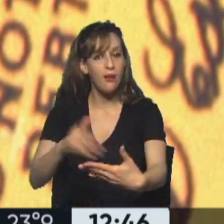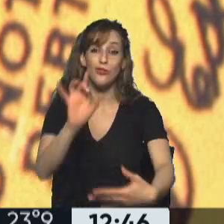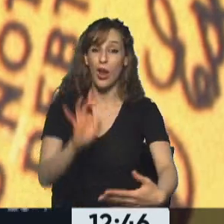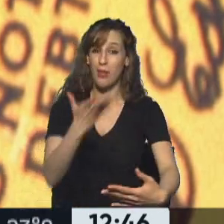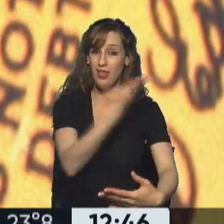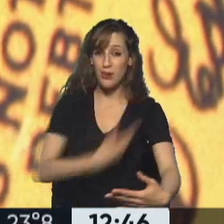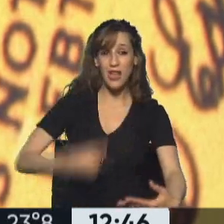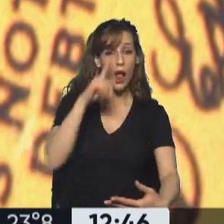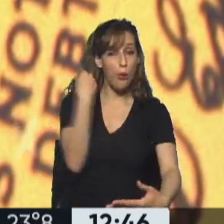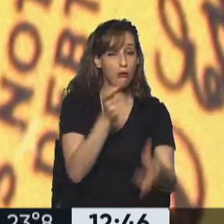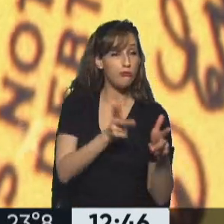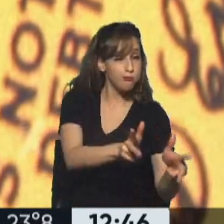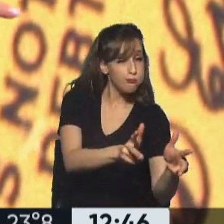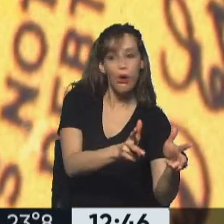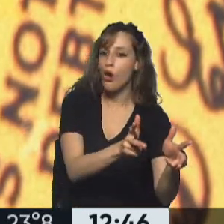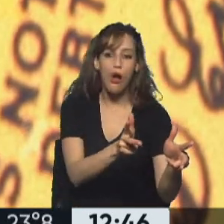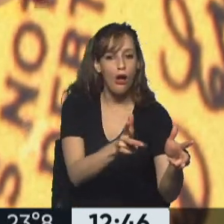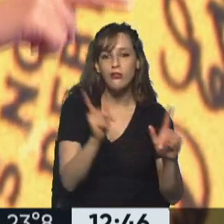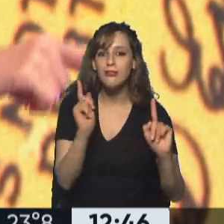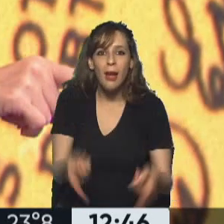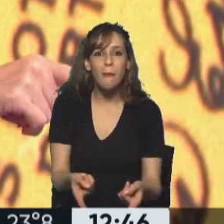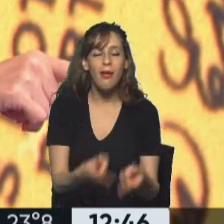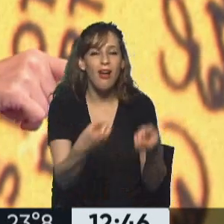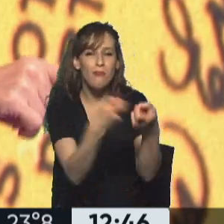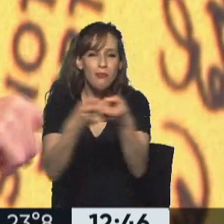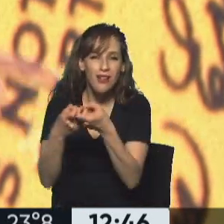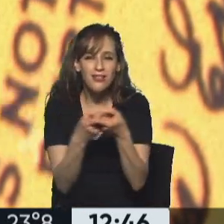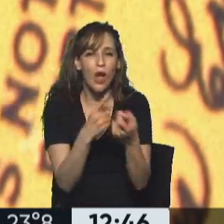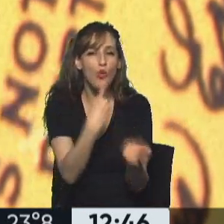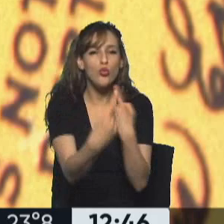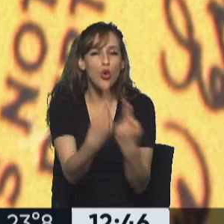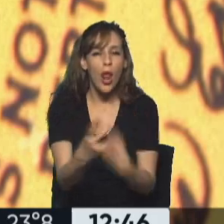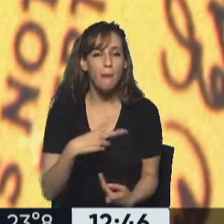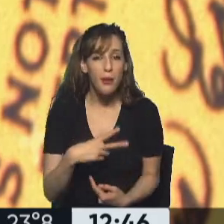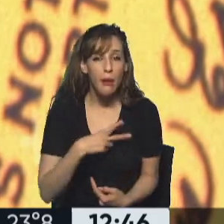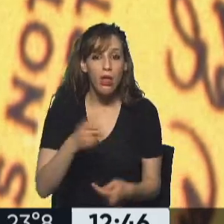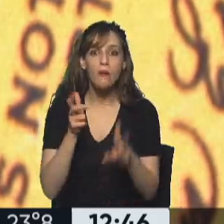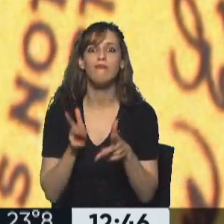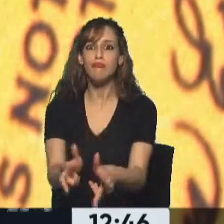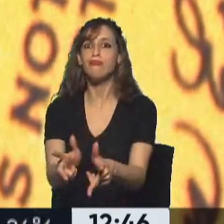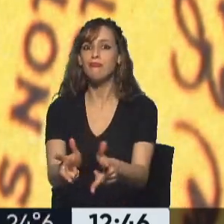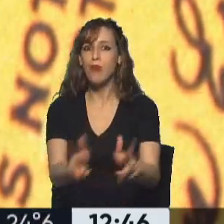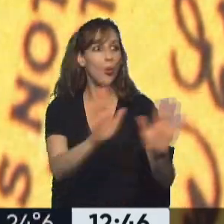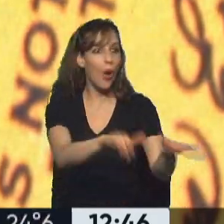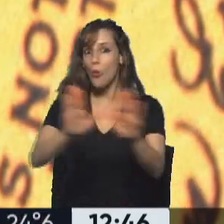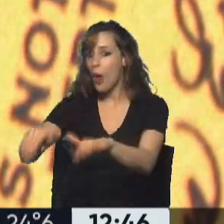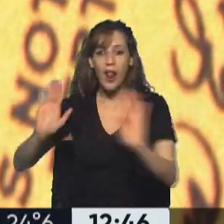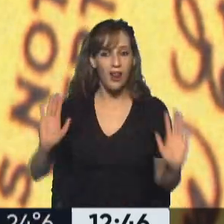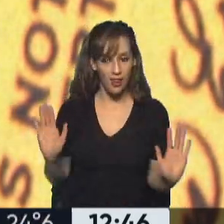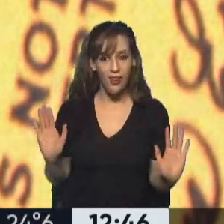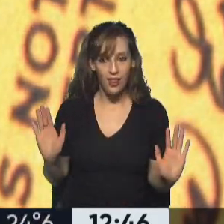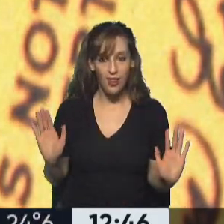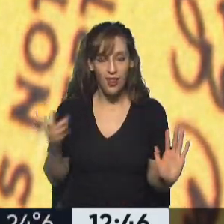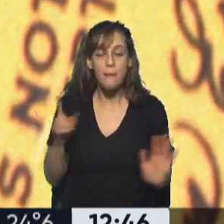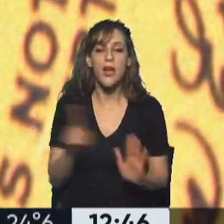sino que lo dijeron los privados las consultoras privadas que luego tal vez tienen una mirada más pesimista pero a la hora de